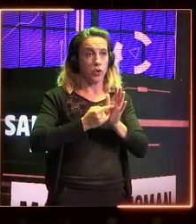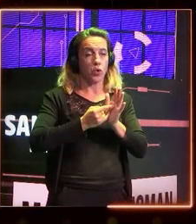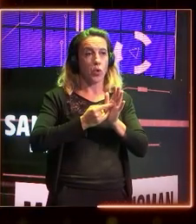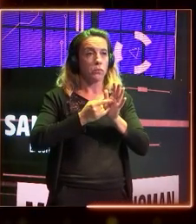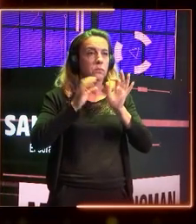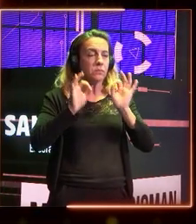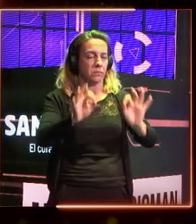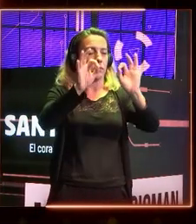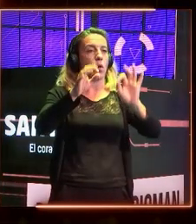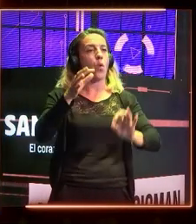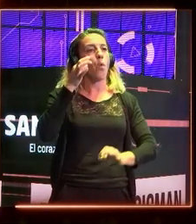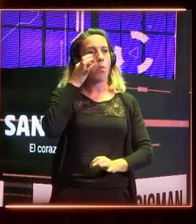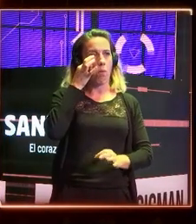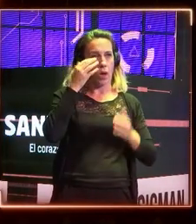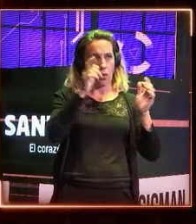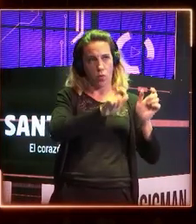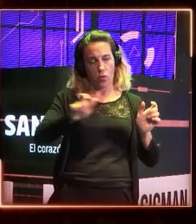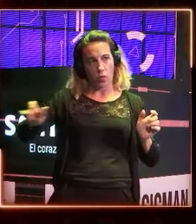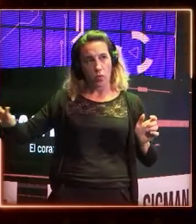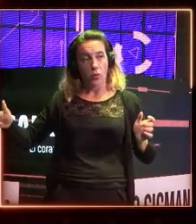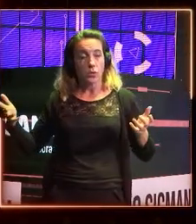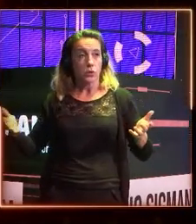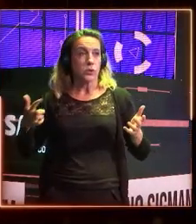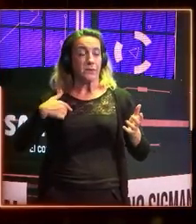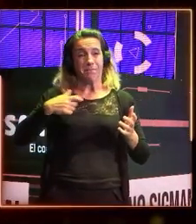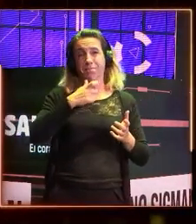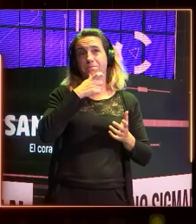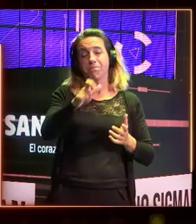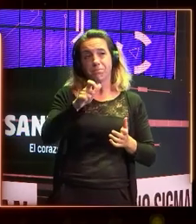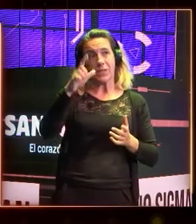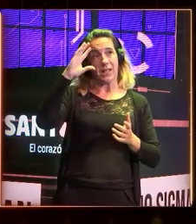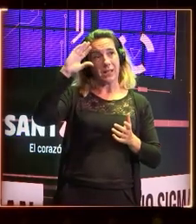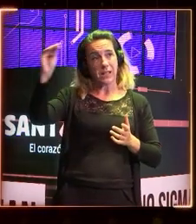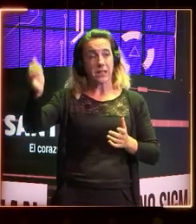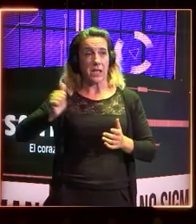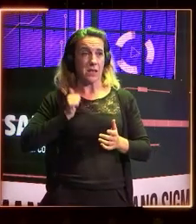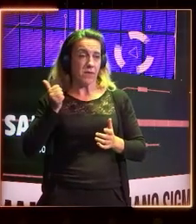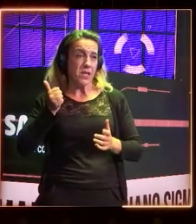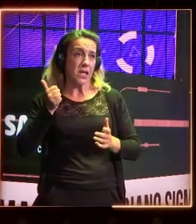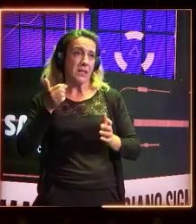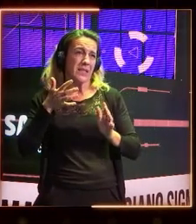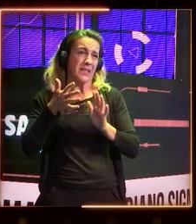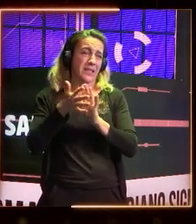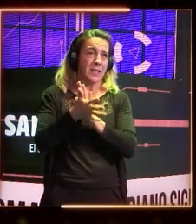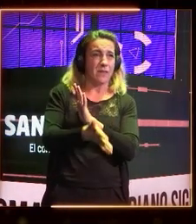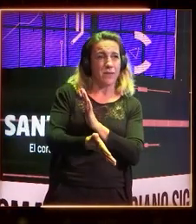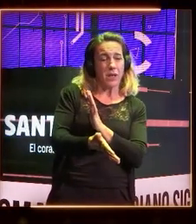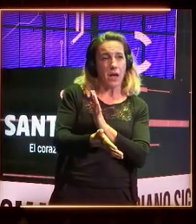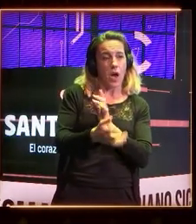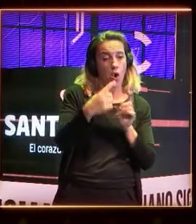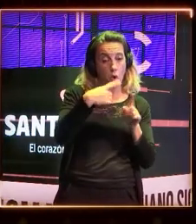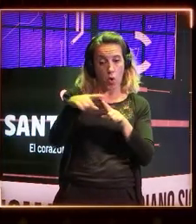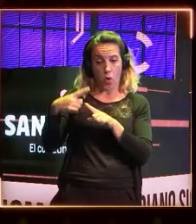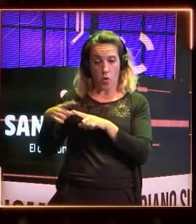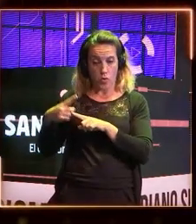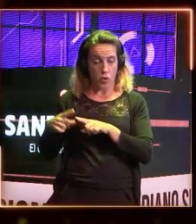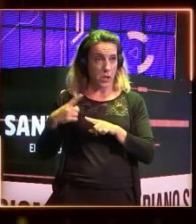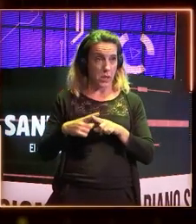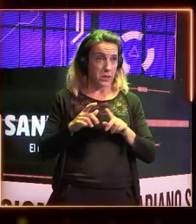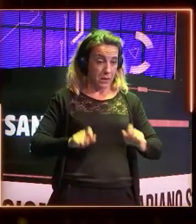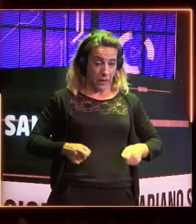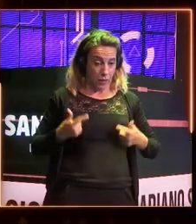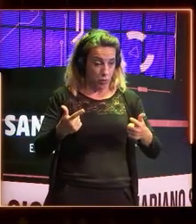humano y que el término que utilizamos de Inteligencia artificial es nocivo porque lo artificial remite aquellas cosas que no son propias de la